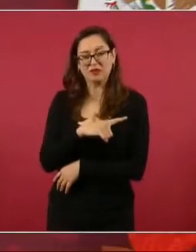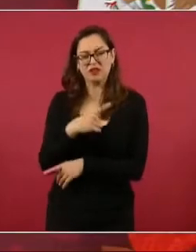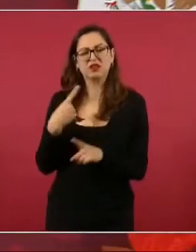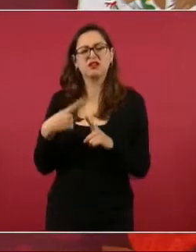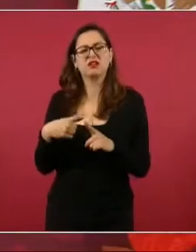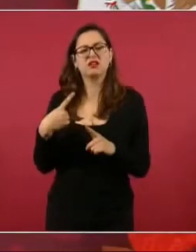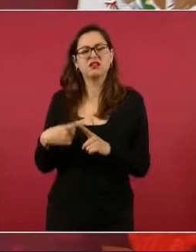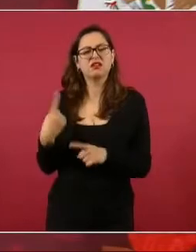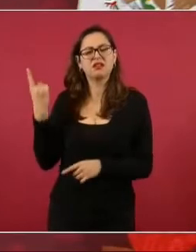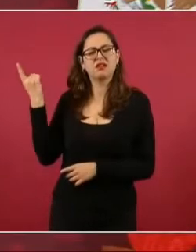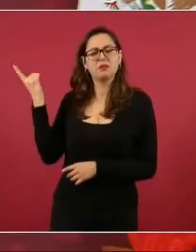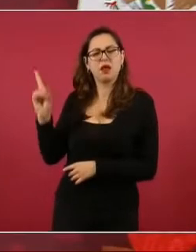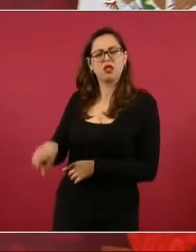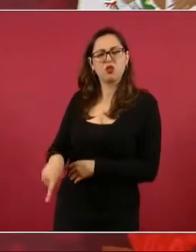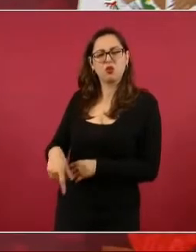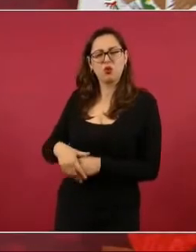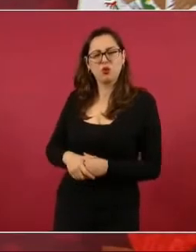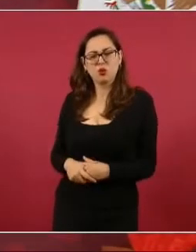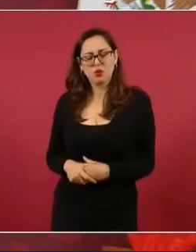obedecieron a órdenes